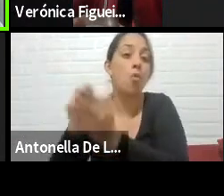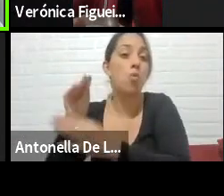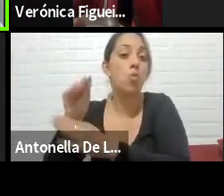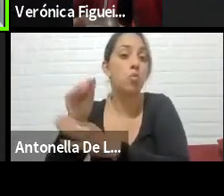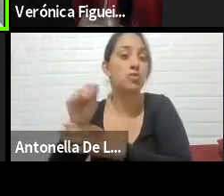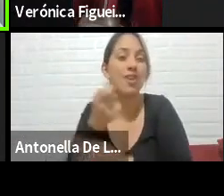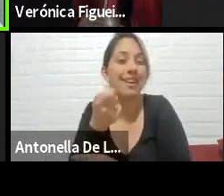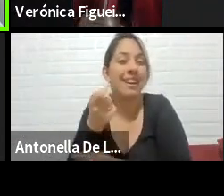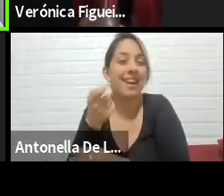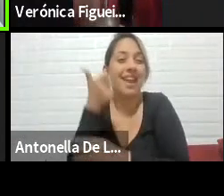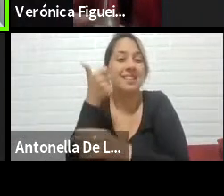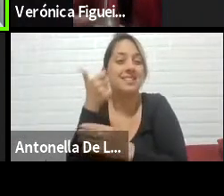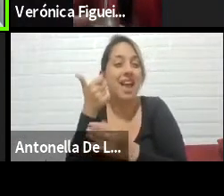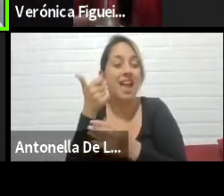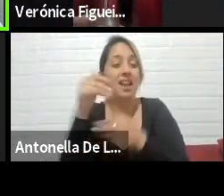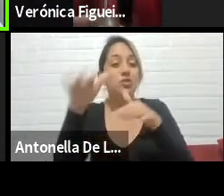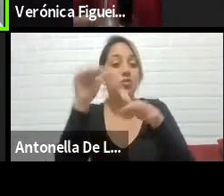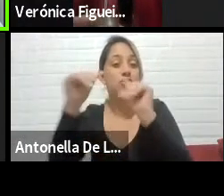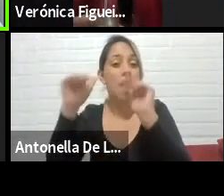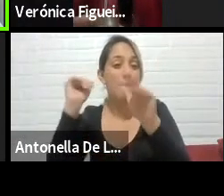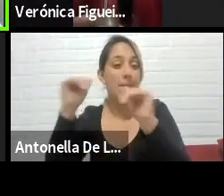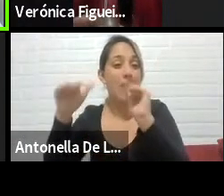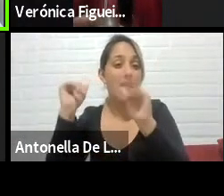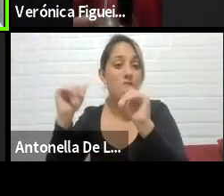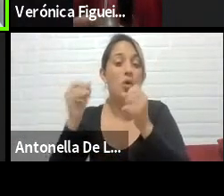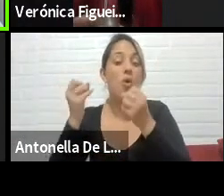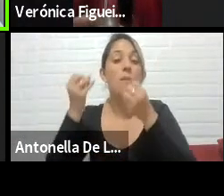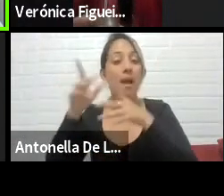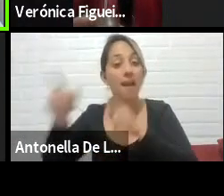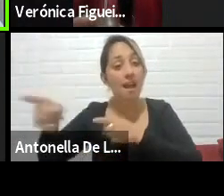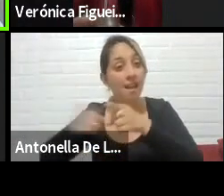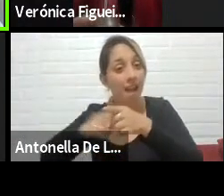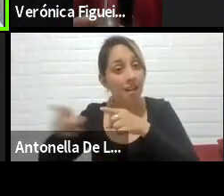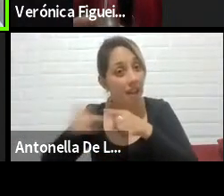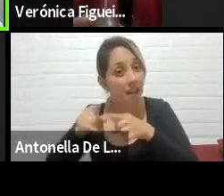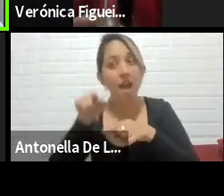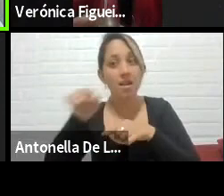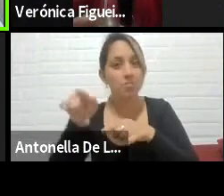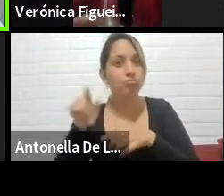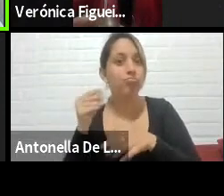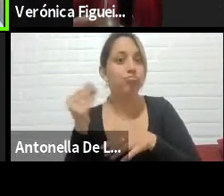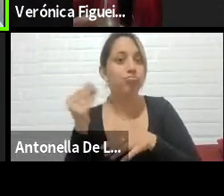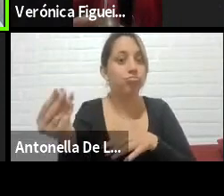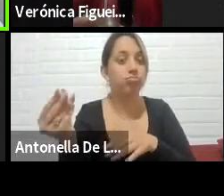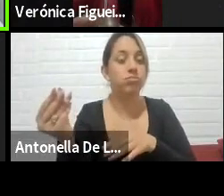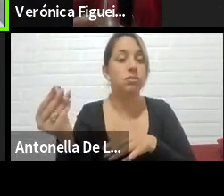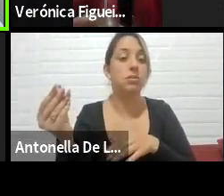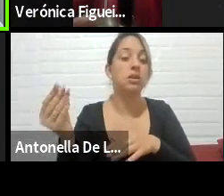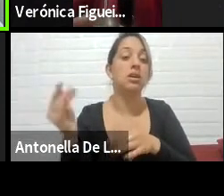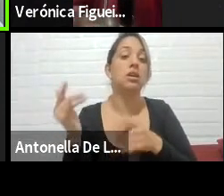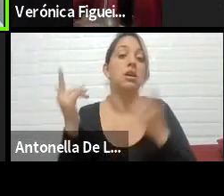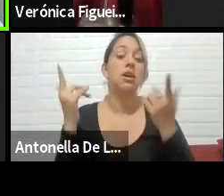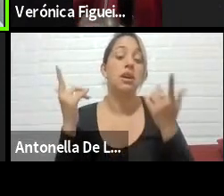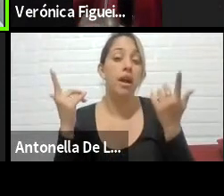un llamado para la conducción de la carrera para que se empiece a implementar. De todas maneras,